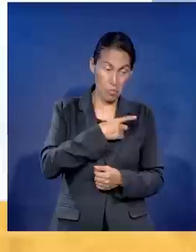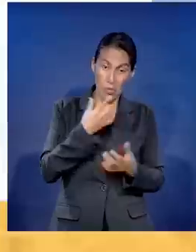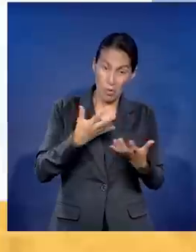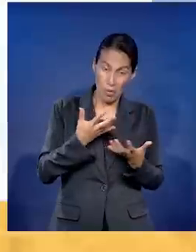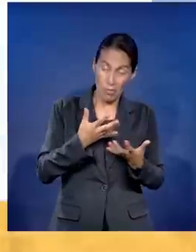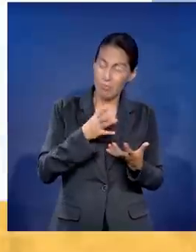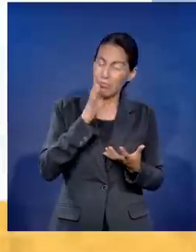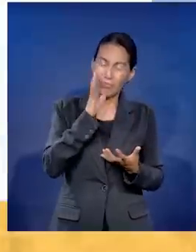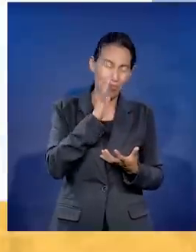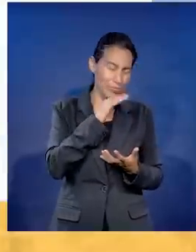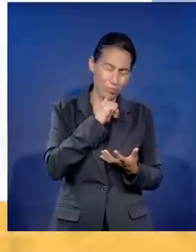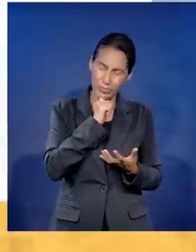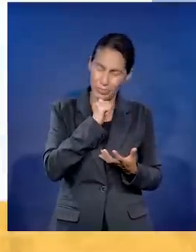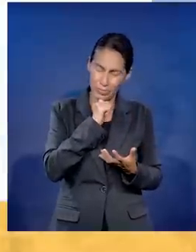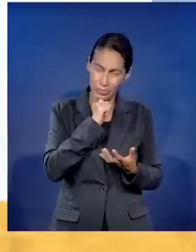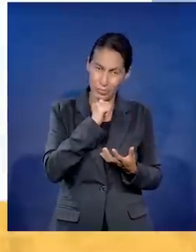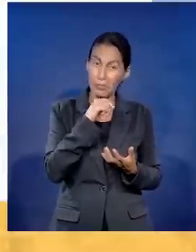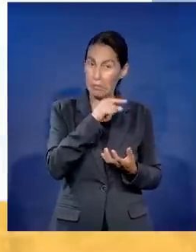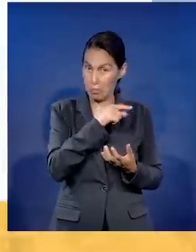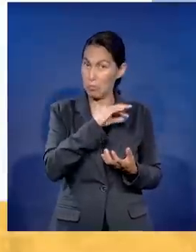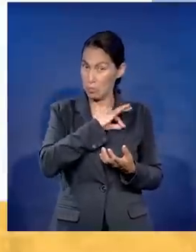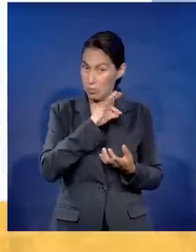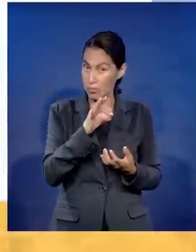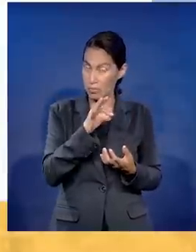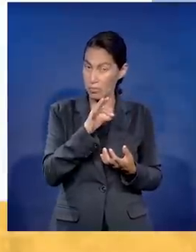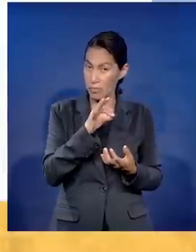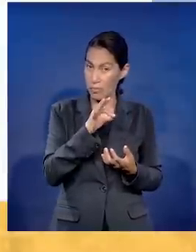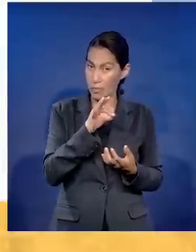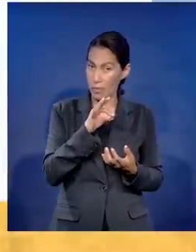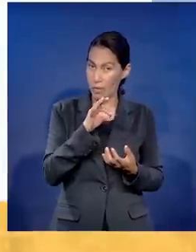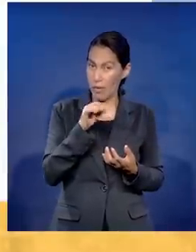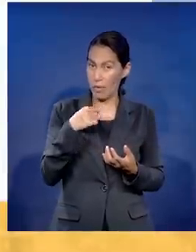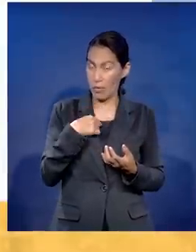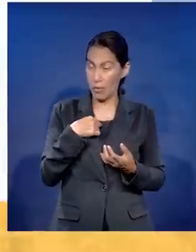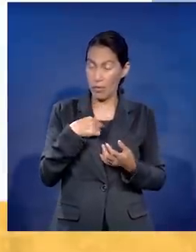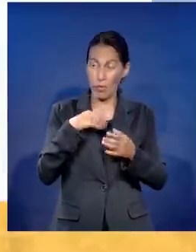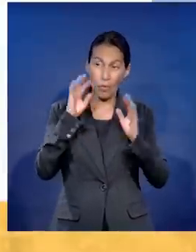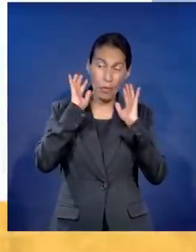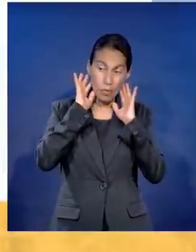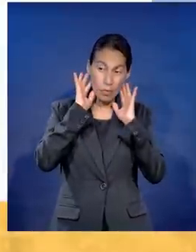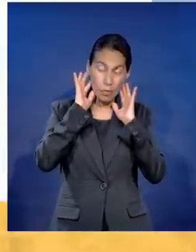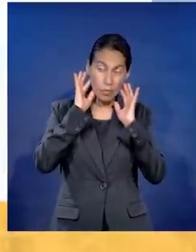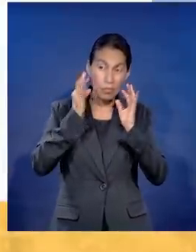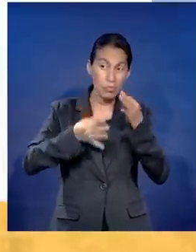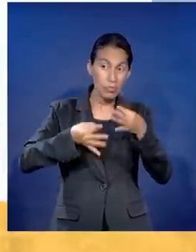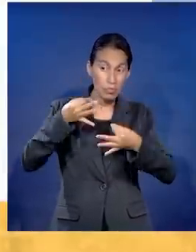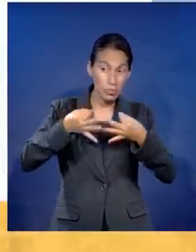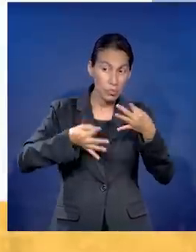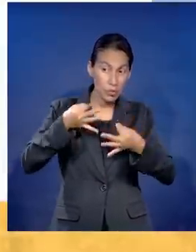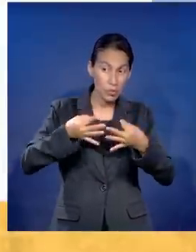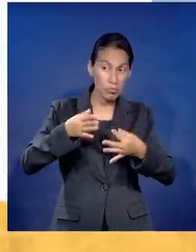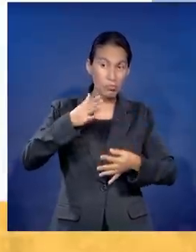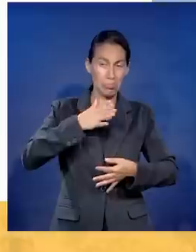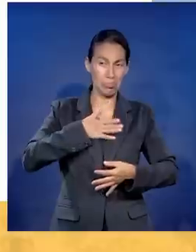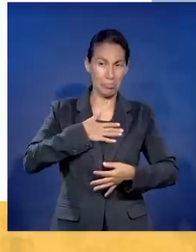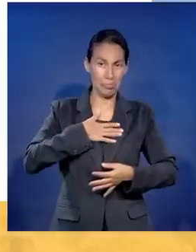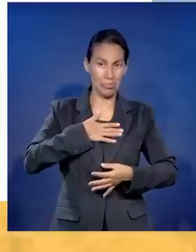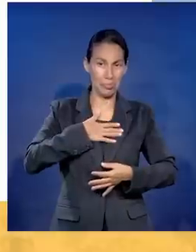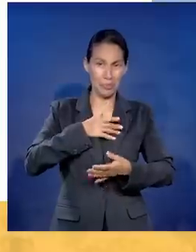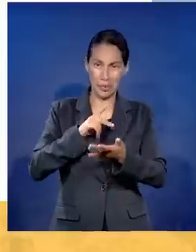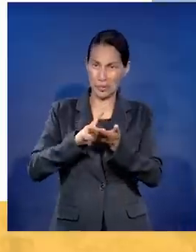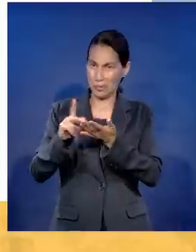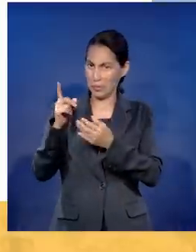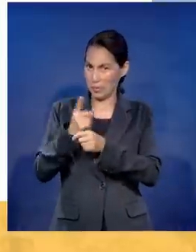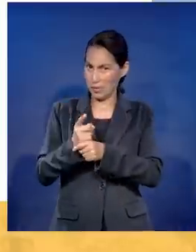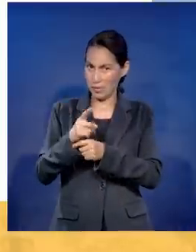hacer nada por iniciativa mía dijo Jesús Aunque podía como oigo juzgo y mi juicio es justo porque no